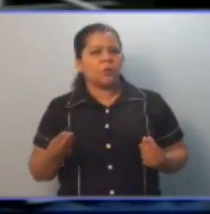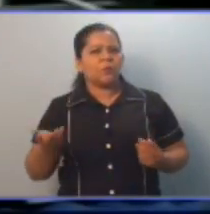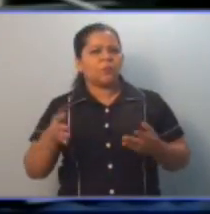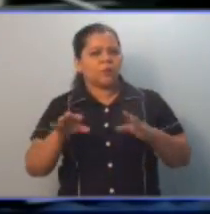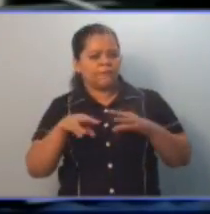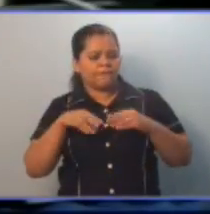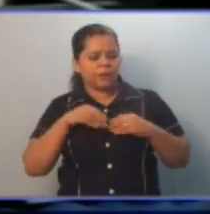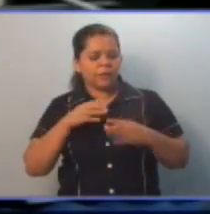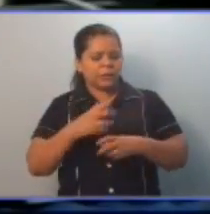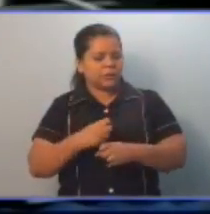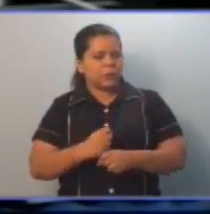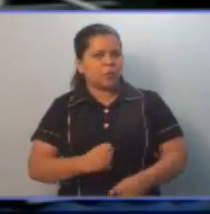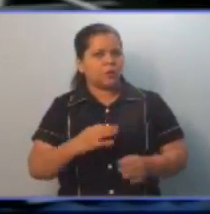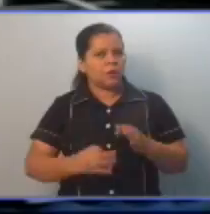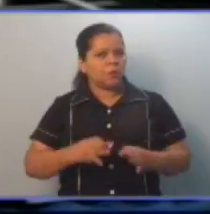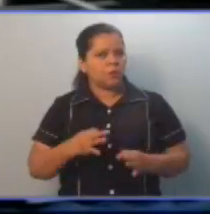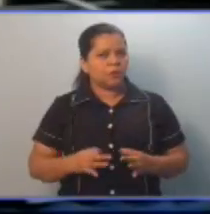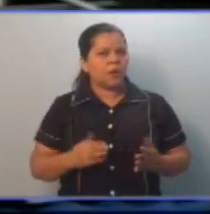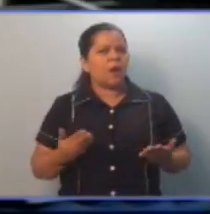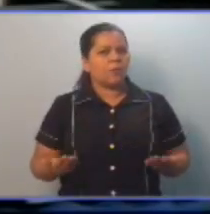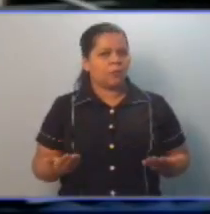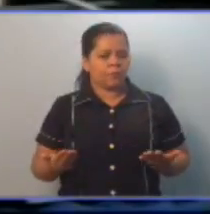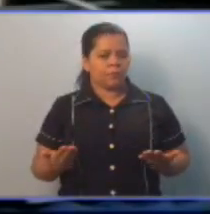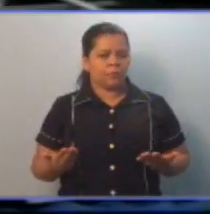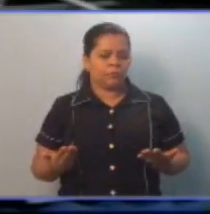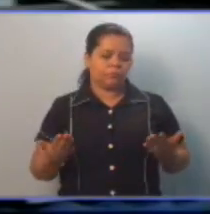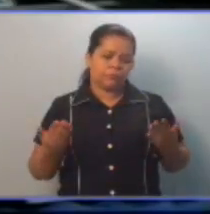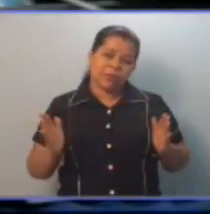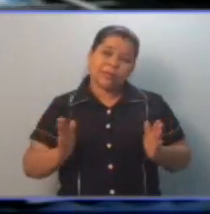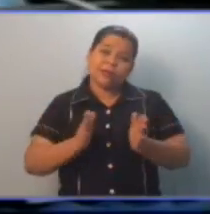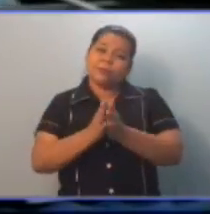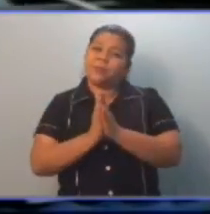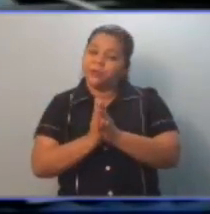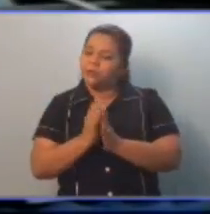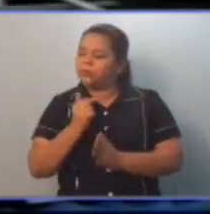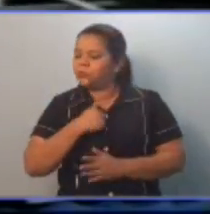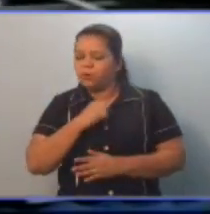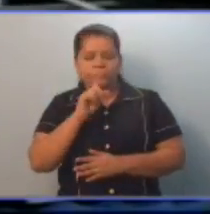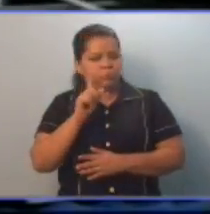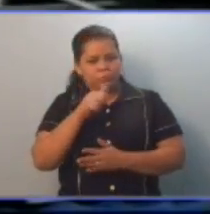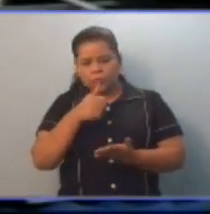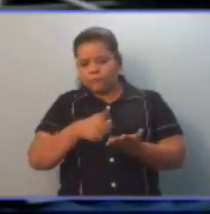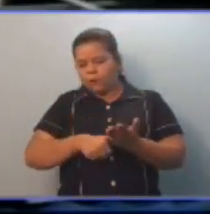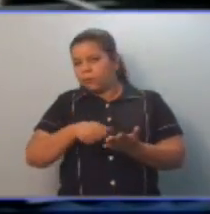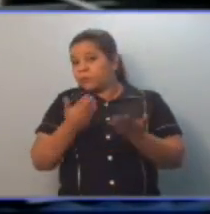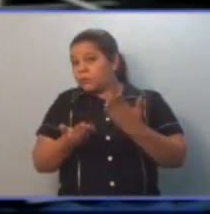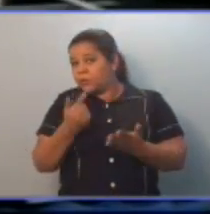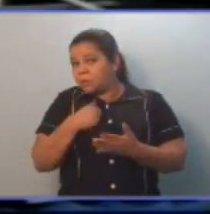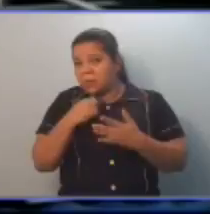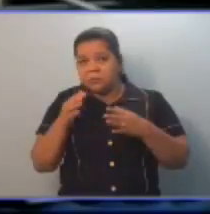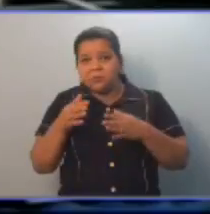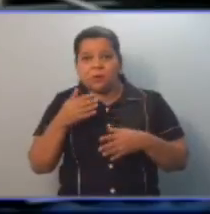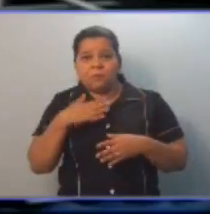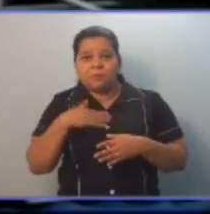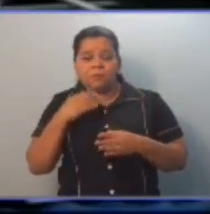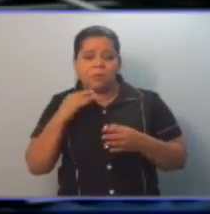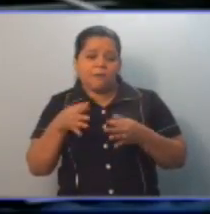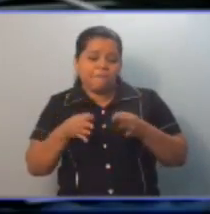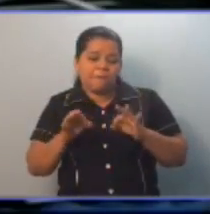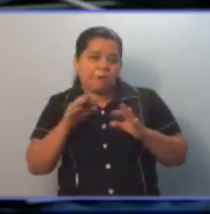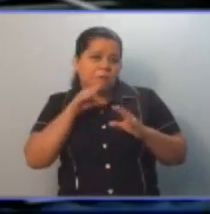afectar la seguridad jurídica en un país? Ay, discúlpenos que no soy abogado y a lo mejor no he utilizado el lenguaje adecuado,